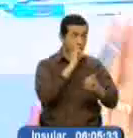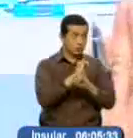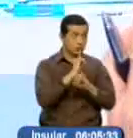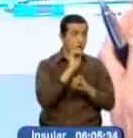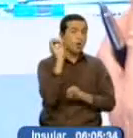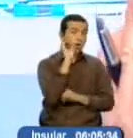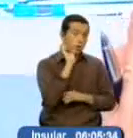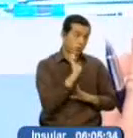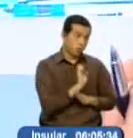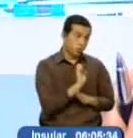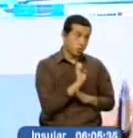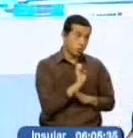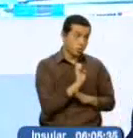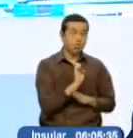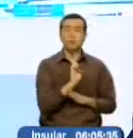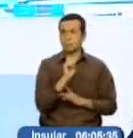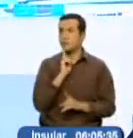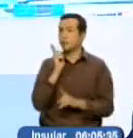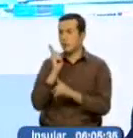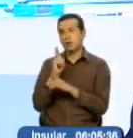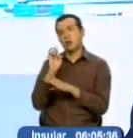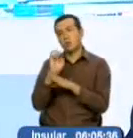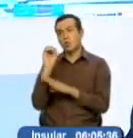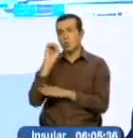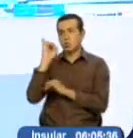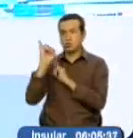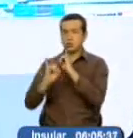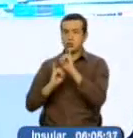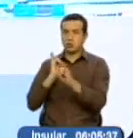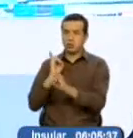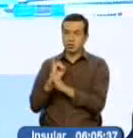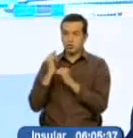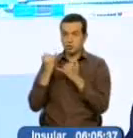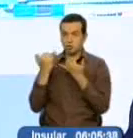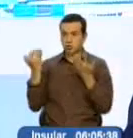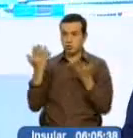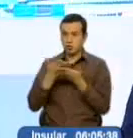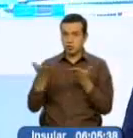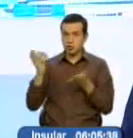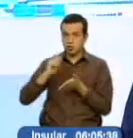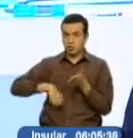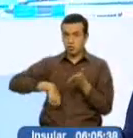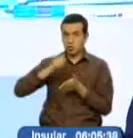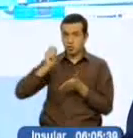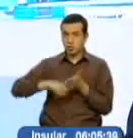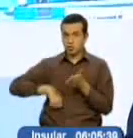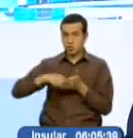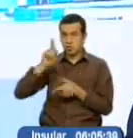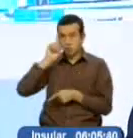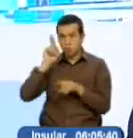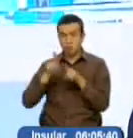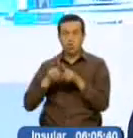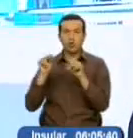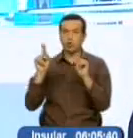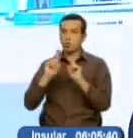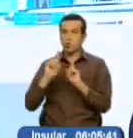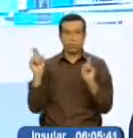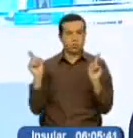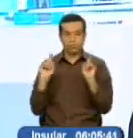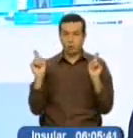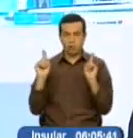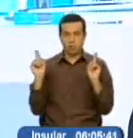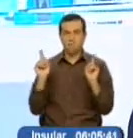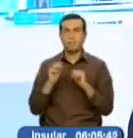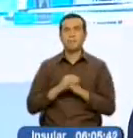Y o nacionales puede ser también, ¿no? Sí, por supuesto. No, estos contratos no son concesiones, se va a